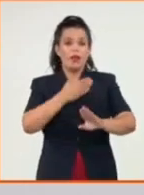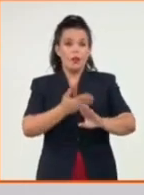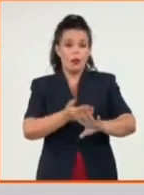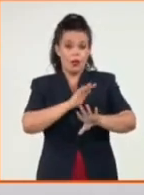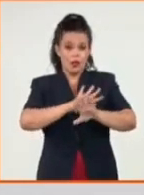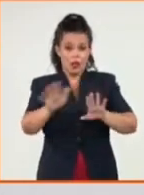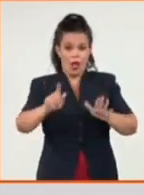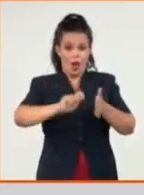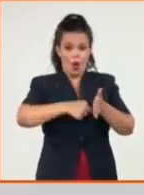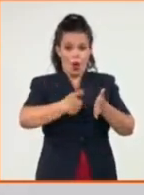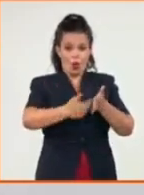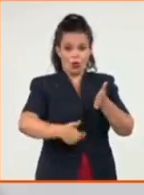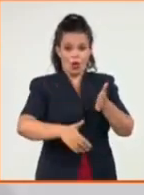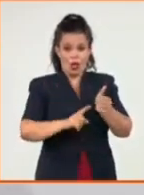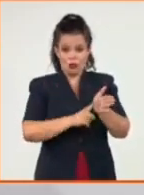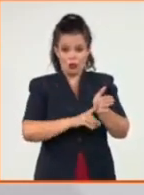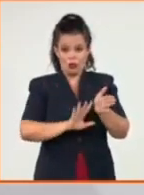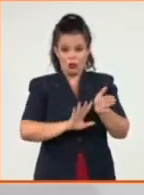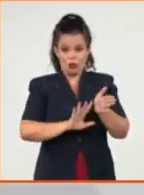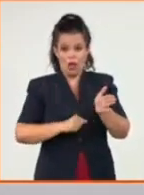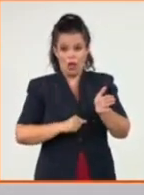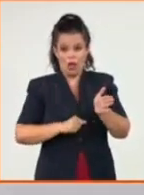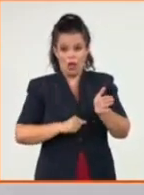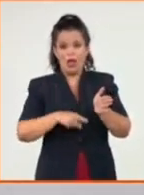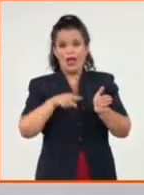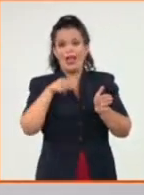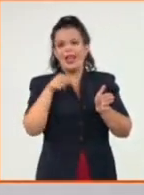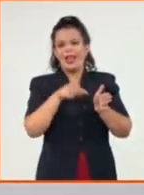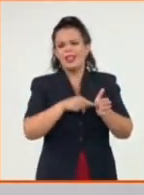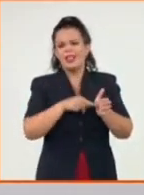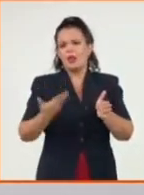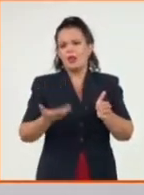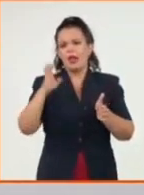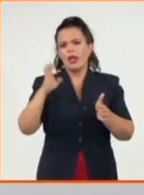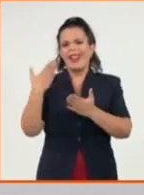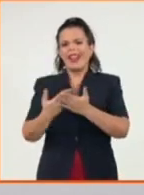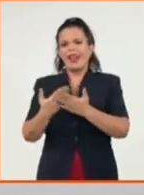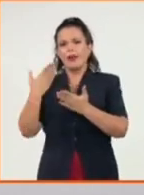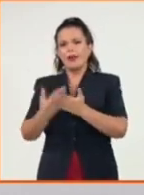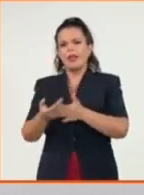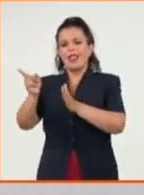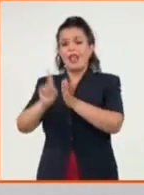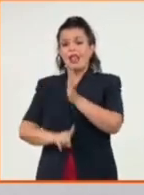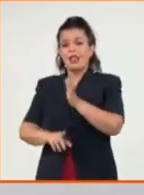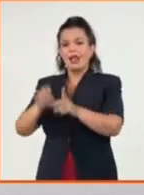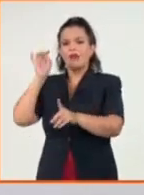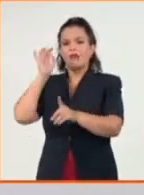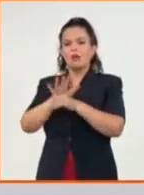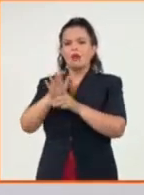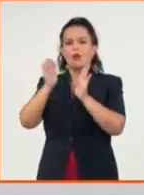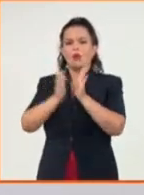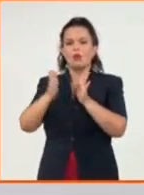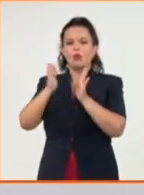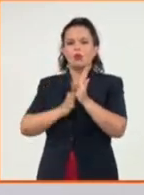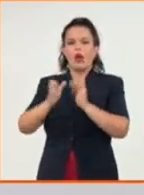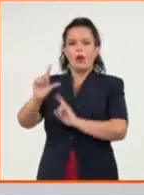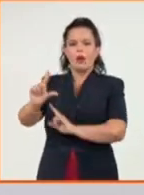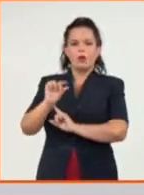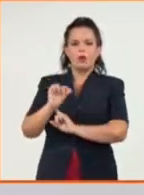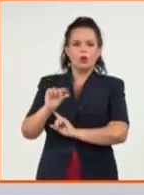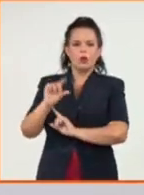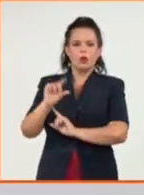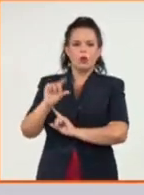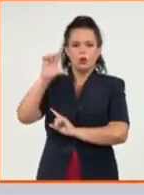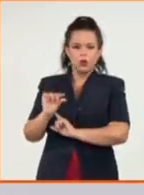potencia la unne rebajará el equivalente de la energía generada por la potencia adquirida por esa persona natural o jurídica